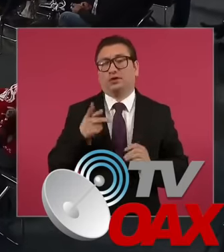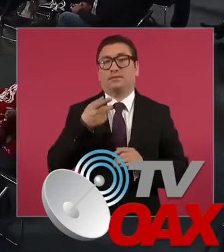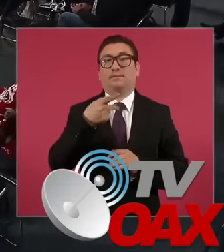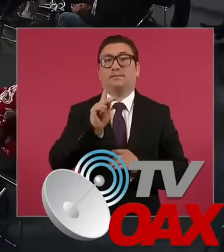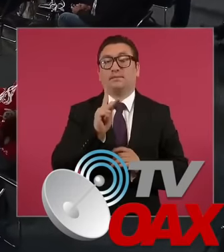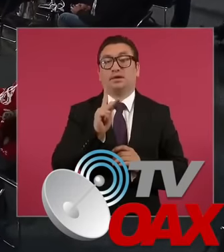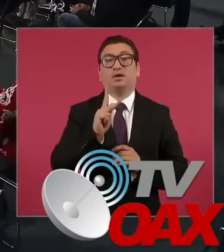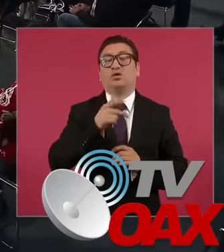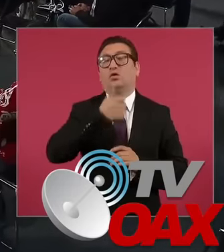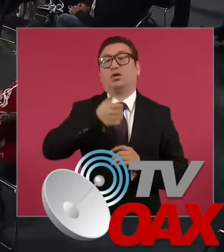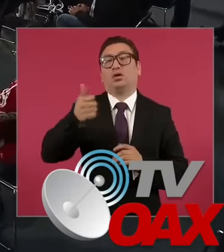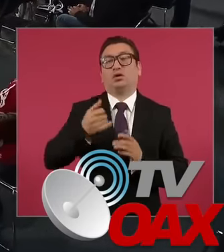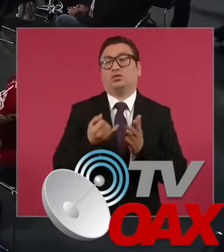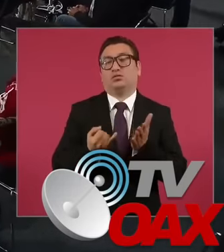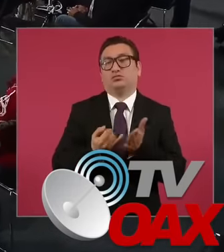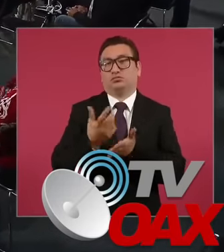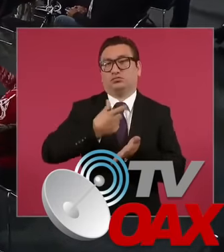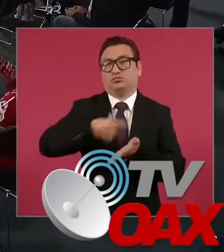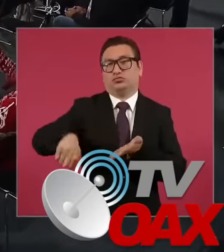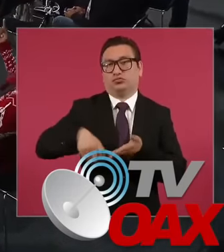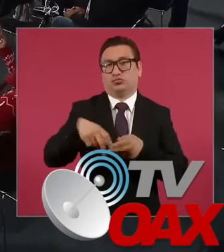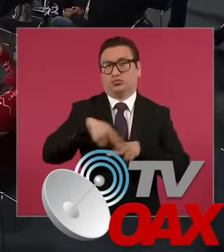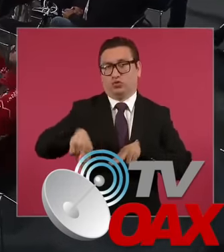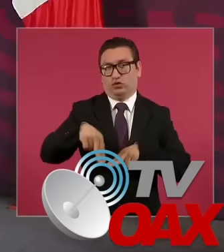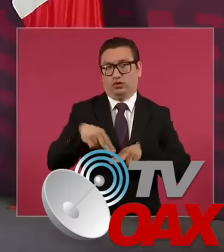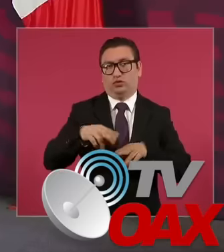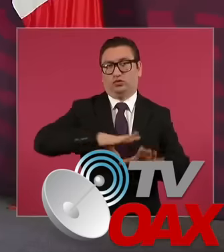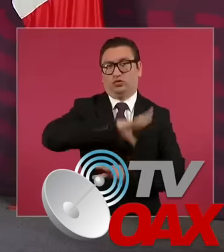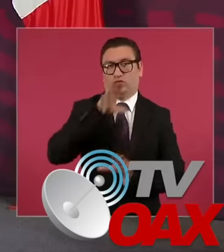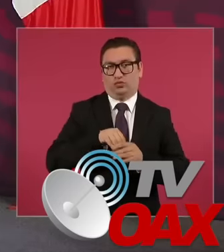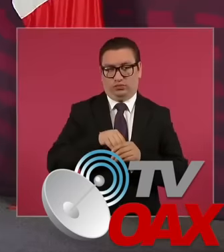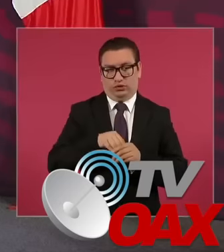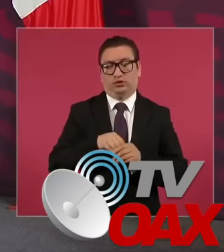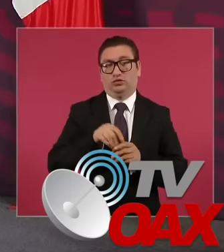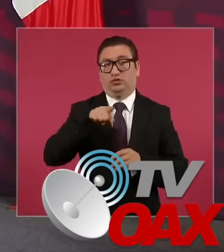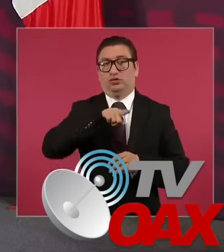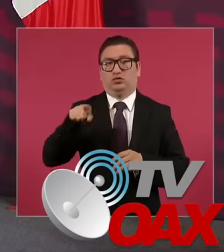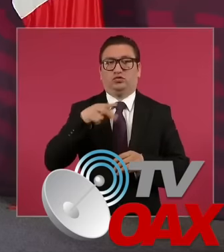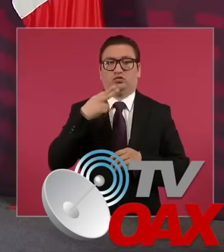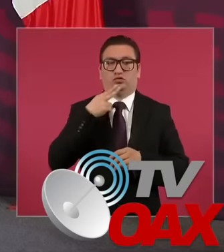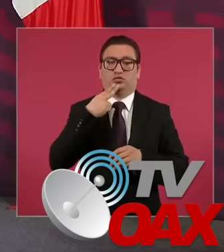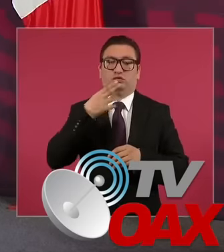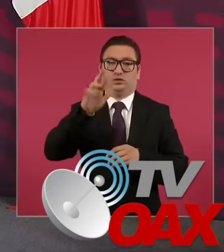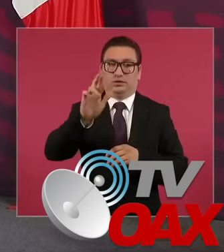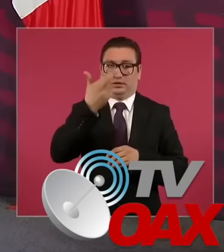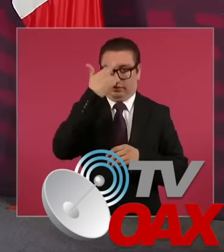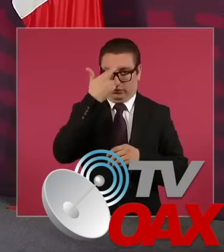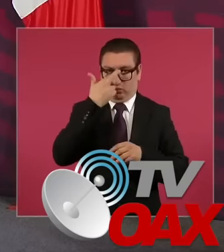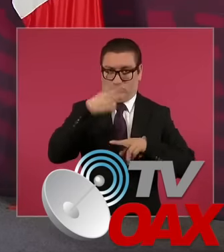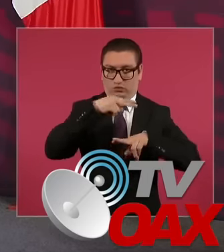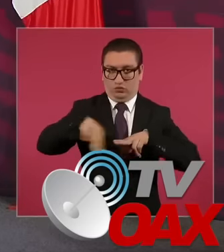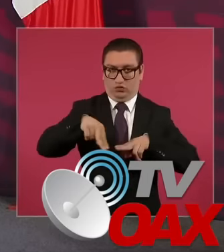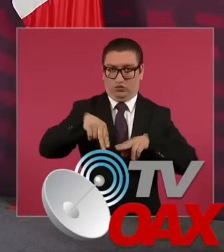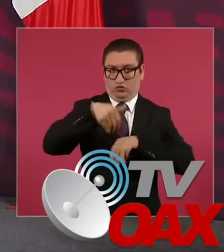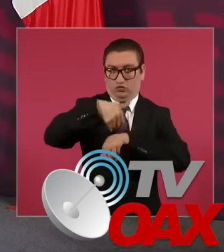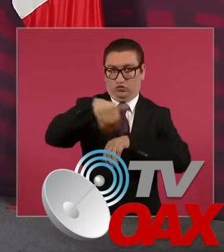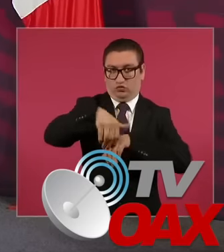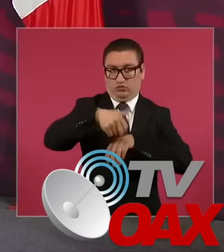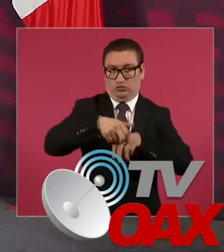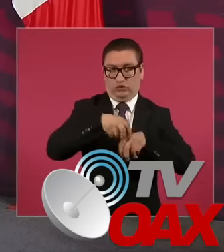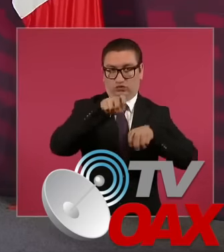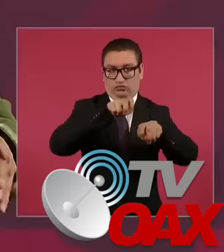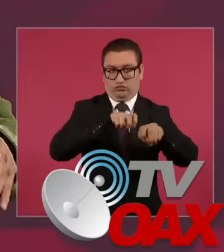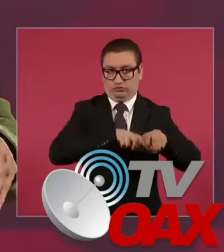cuentas, ellos están adquiriendo el boleto completo y ocupan, acuérdense que son boletos numerados y son